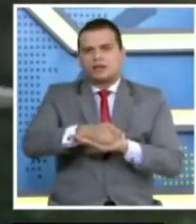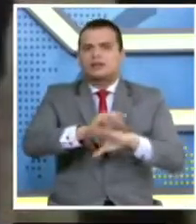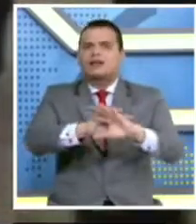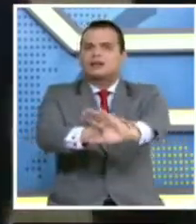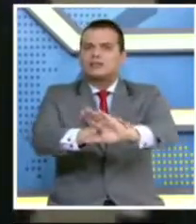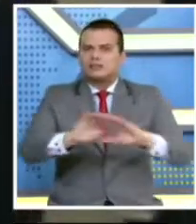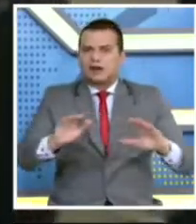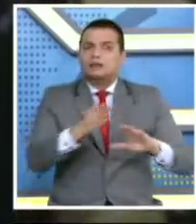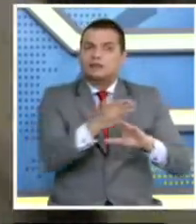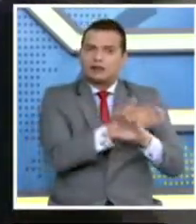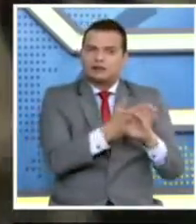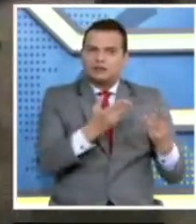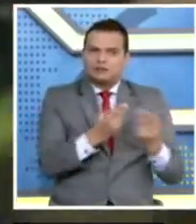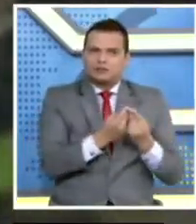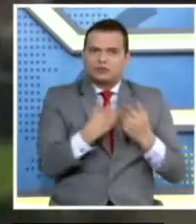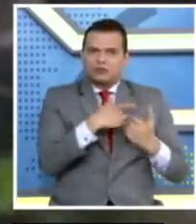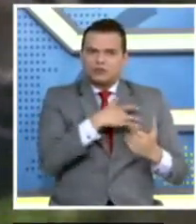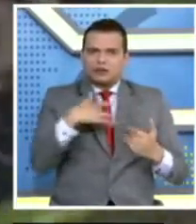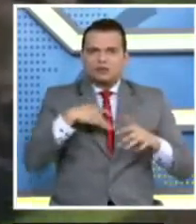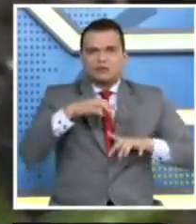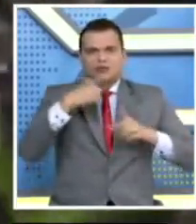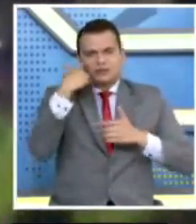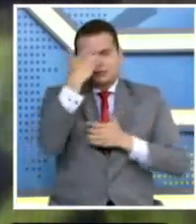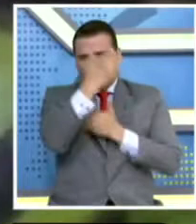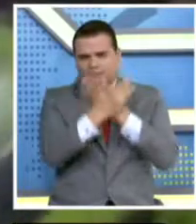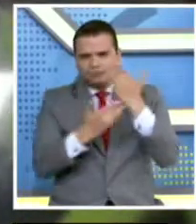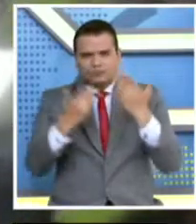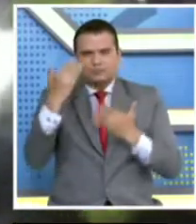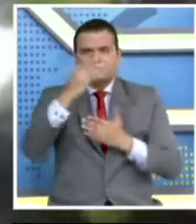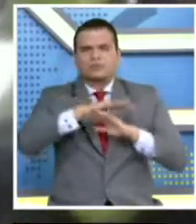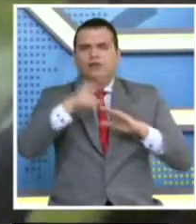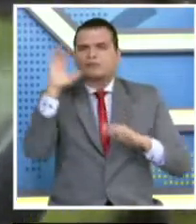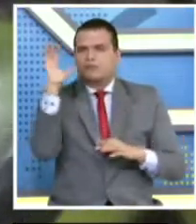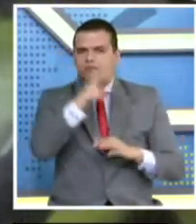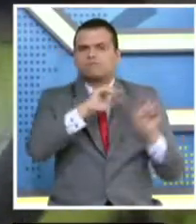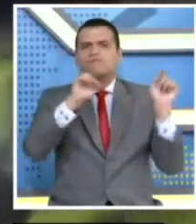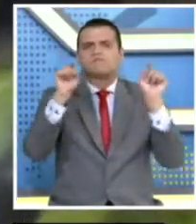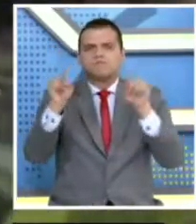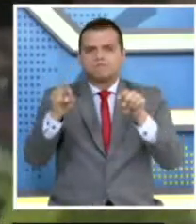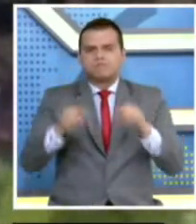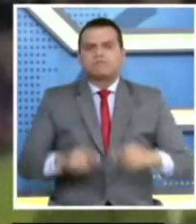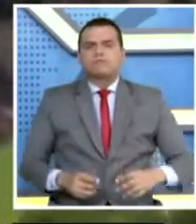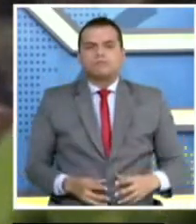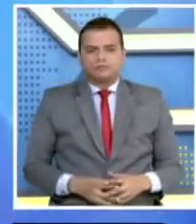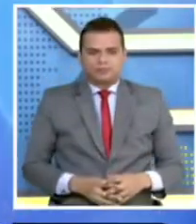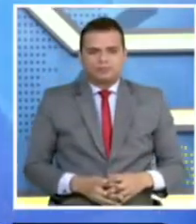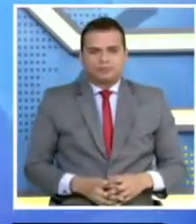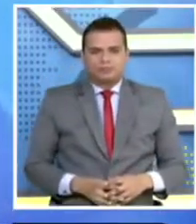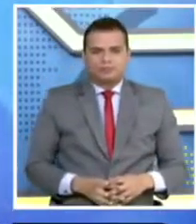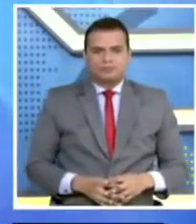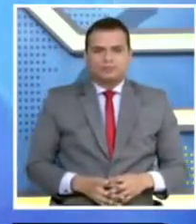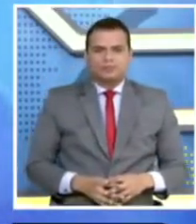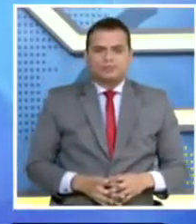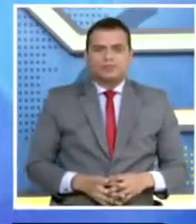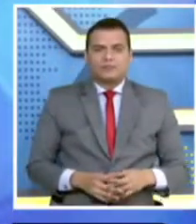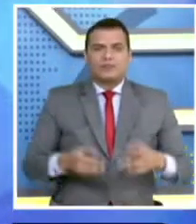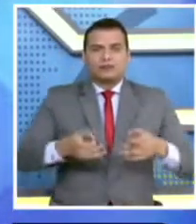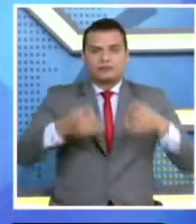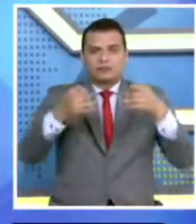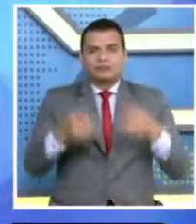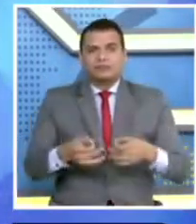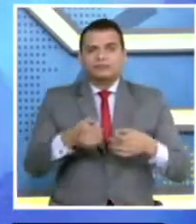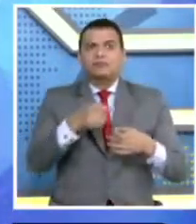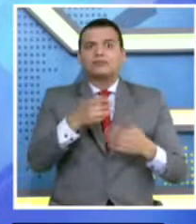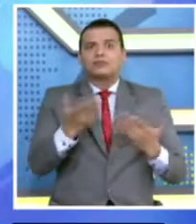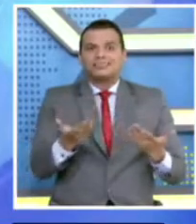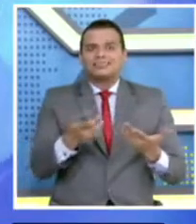análisis realizado por la Secretaría de Salud, donde advierten que de no tomar medidas de choque se disparará el contagio